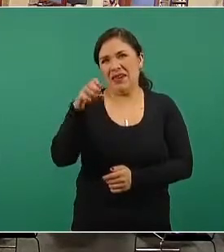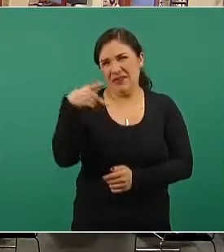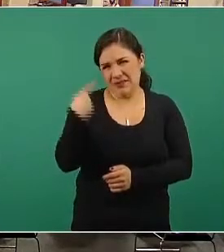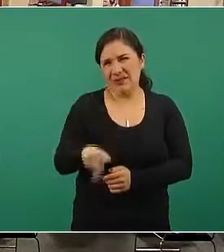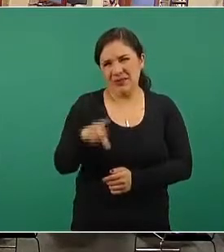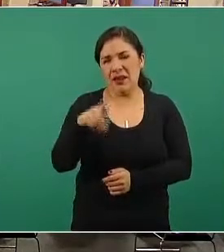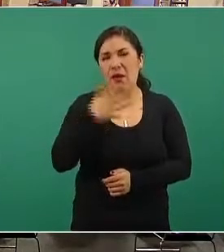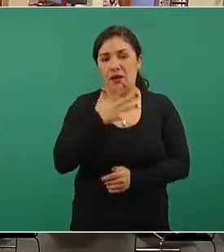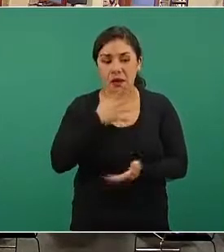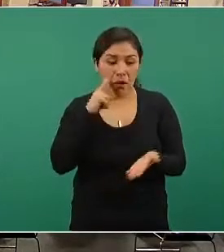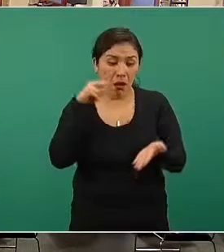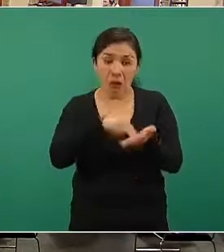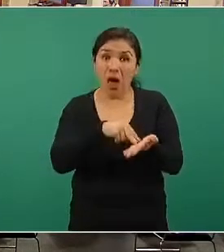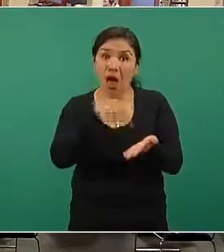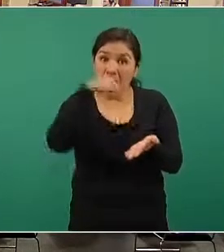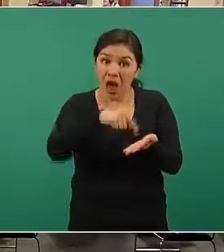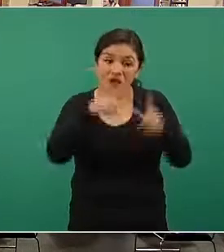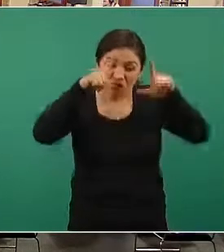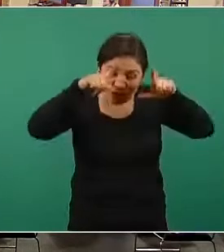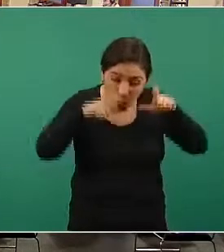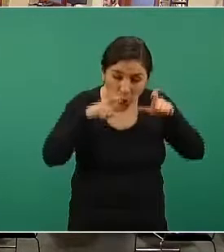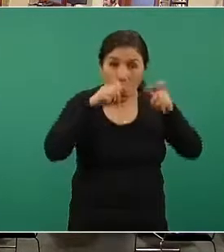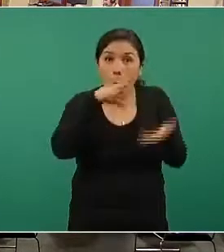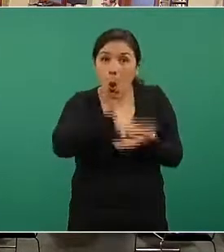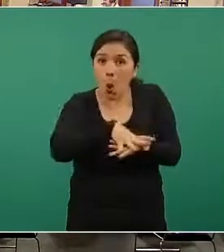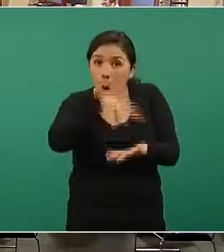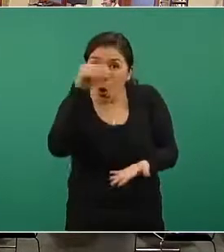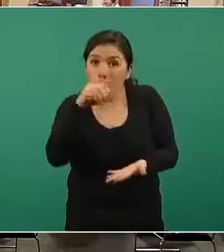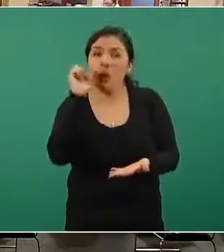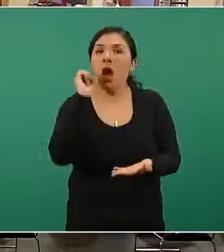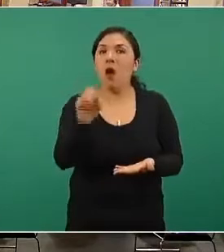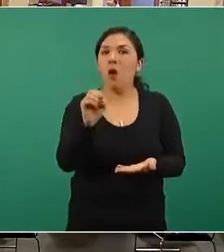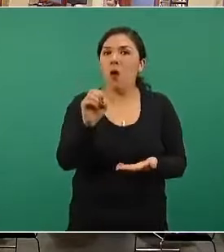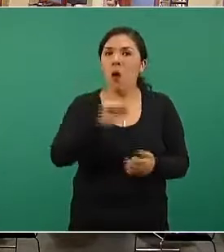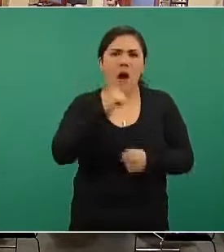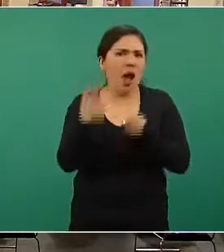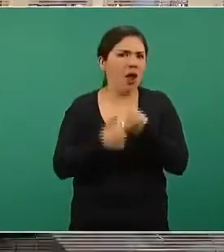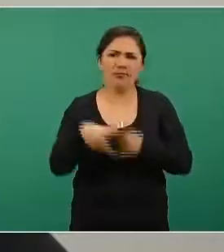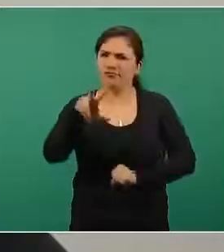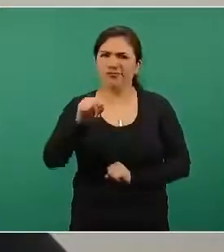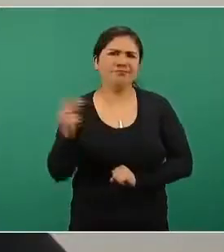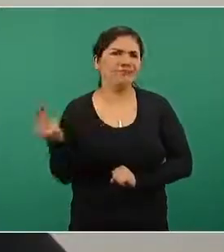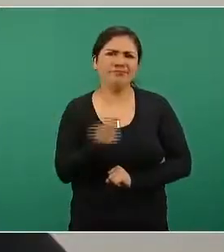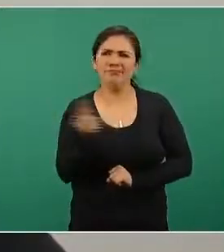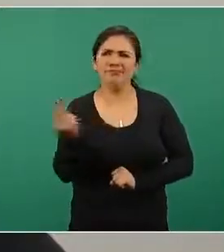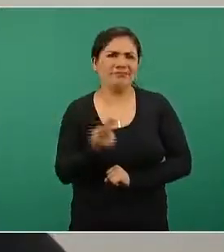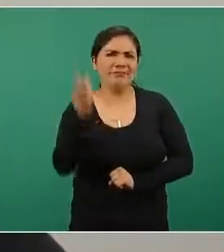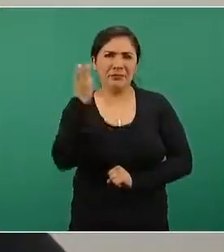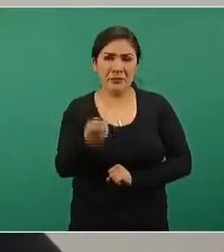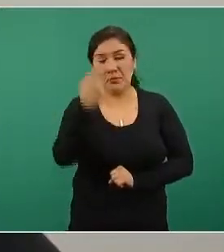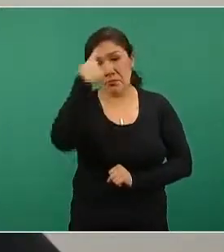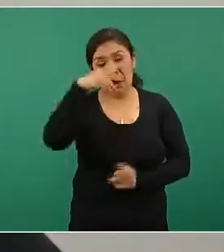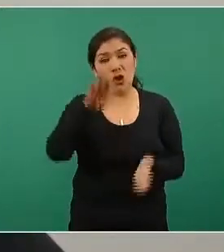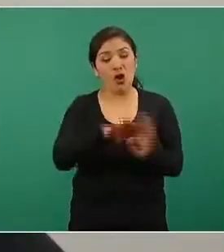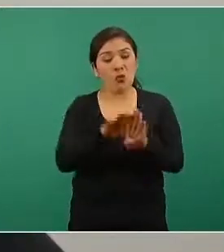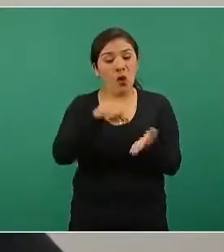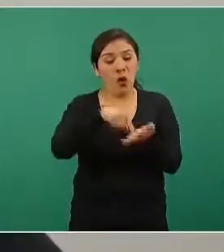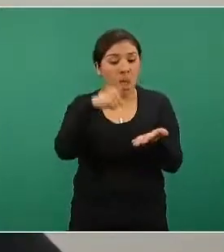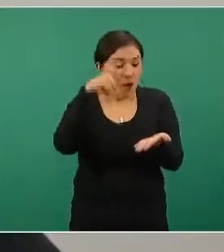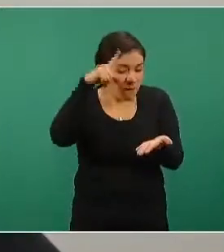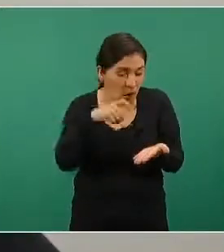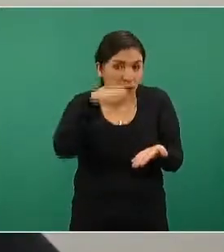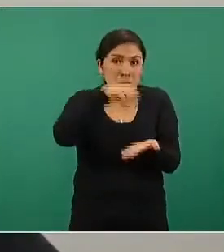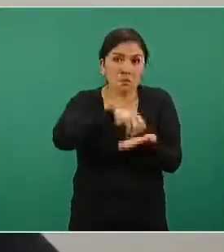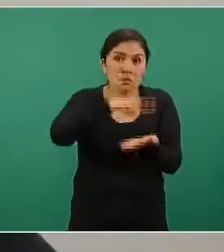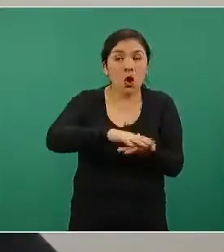de elector, se les tome algún tipo de fotografía o se les tome alguna fotocopia que pueda quedar en poder de alguna